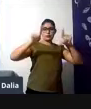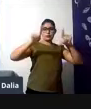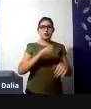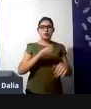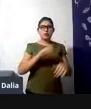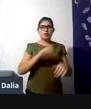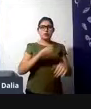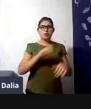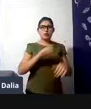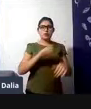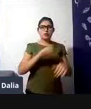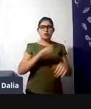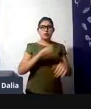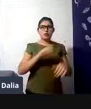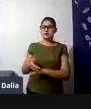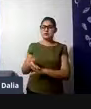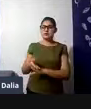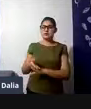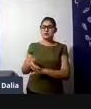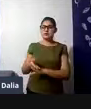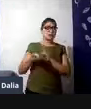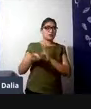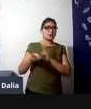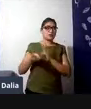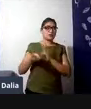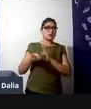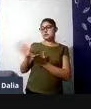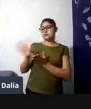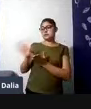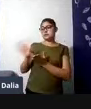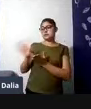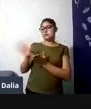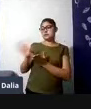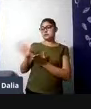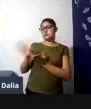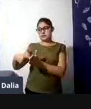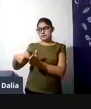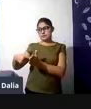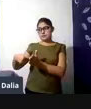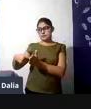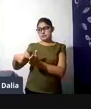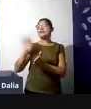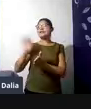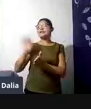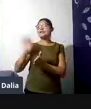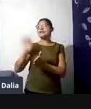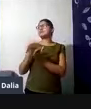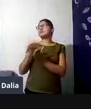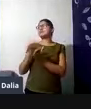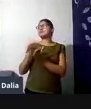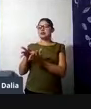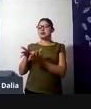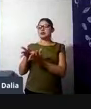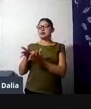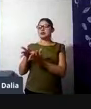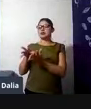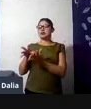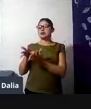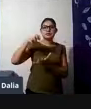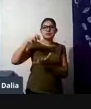Y la otra niña le sacó screenshot y lo subió a las redes. Cuando tú pones un mensaje a